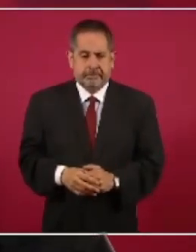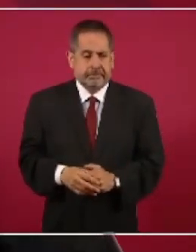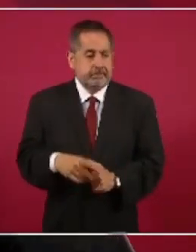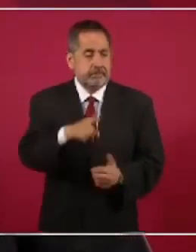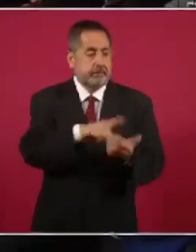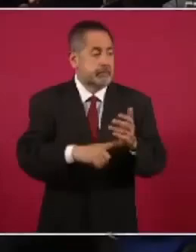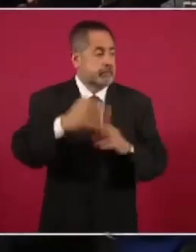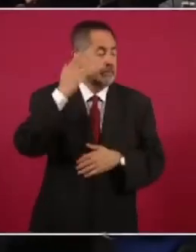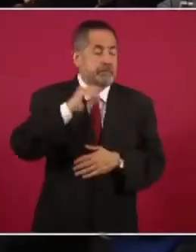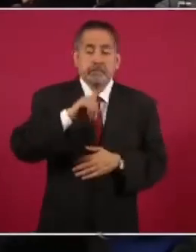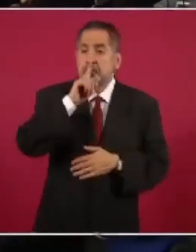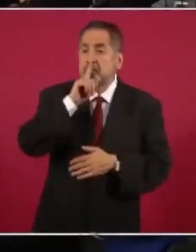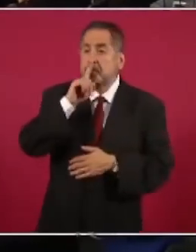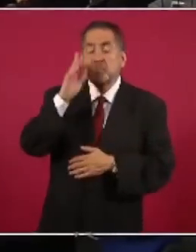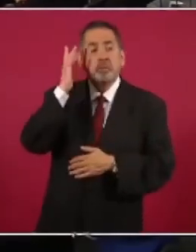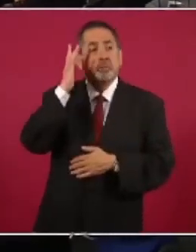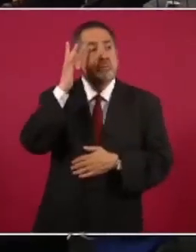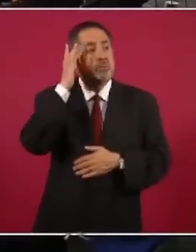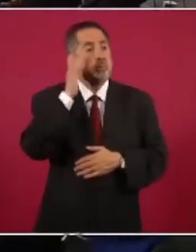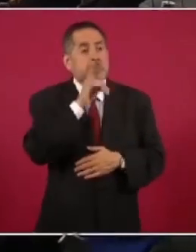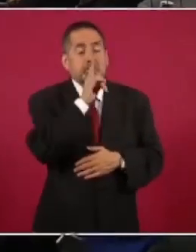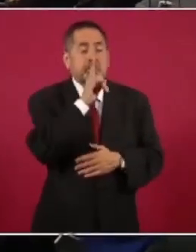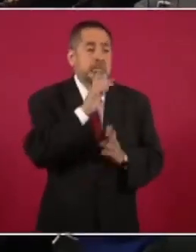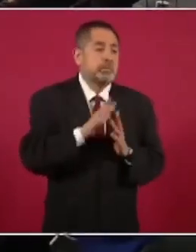guardaron silencio,